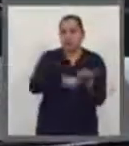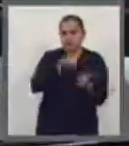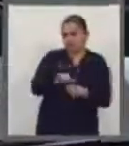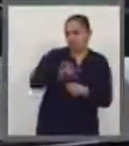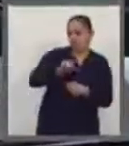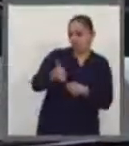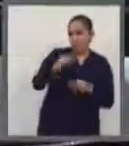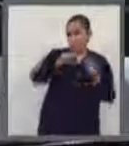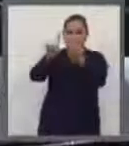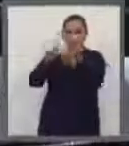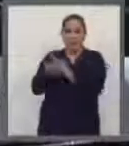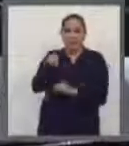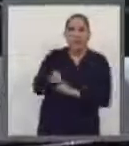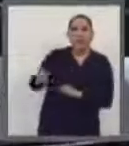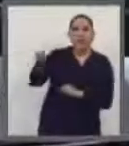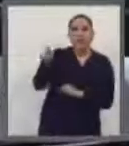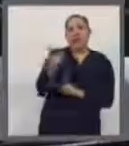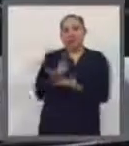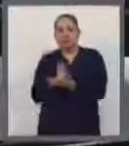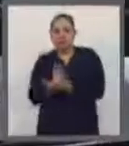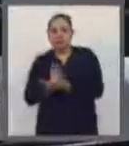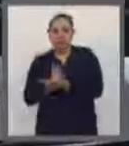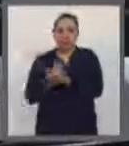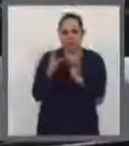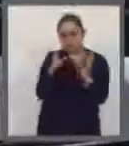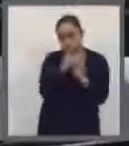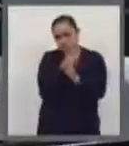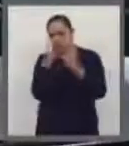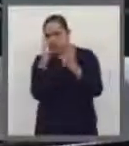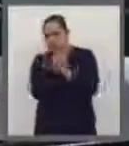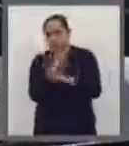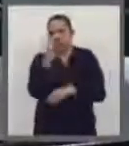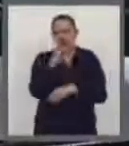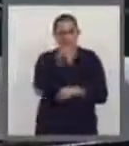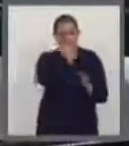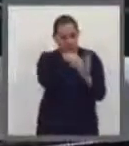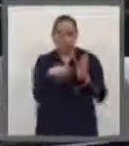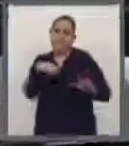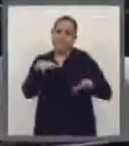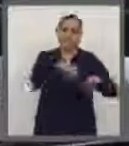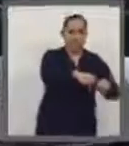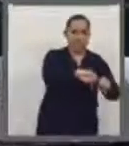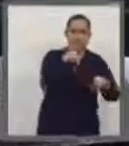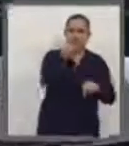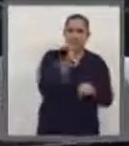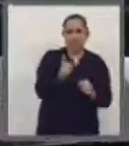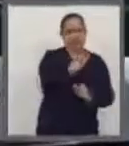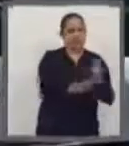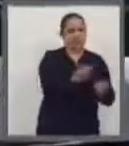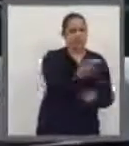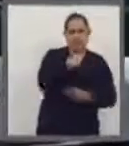viendo a qué horas se muere para caer encima eso es lo que tenemos que decir hoy